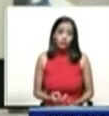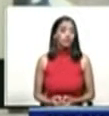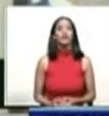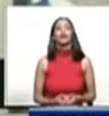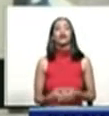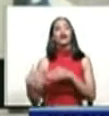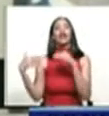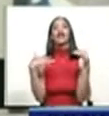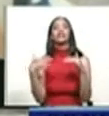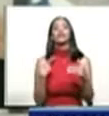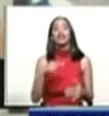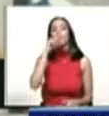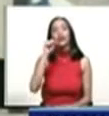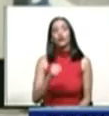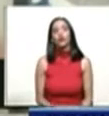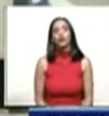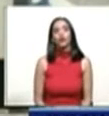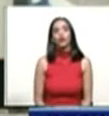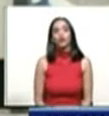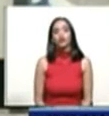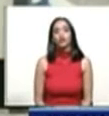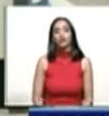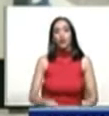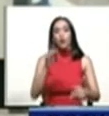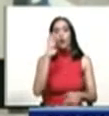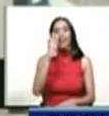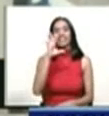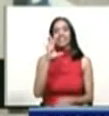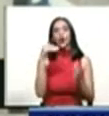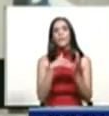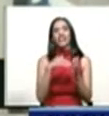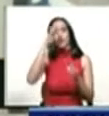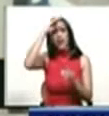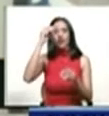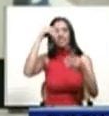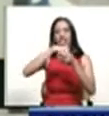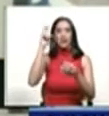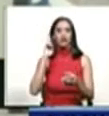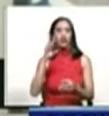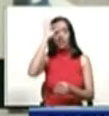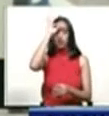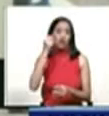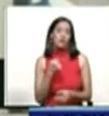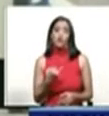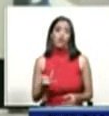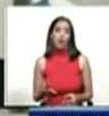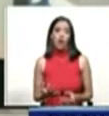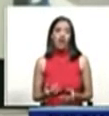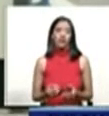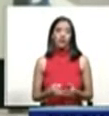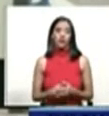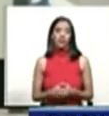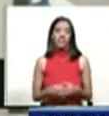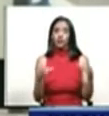ejército que tiene Maduro son 45.000 cubanos que están en Venezuela y no sabemos cuántos del ELN y de esos